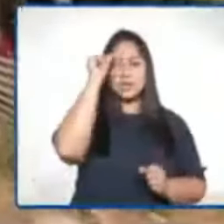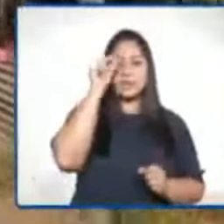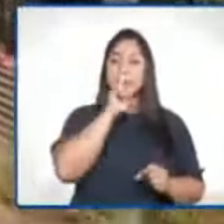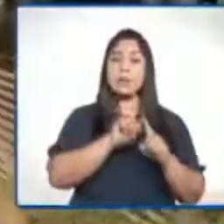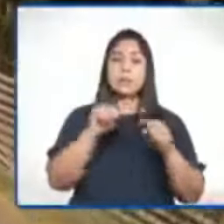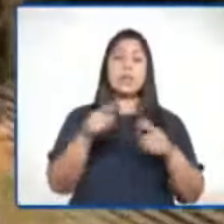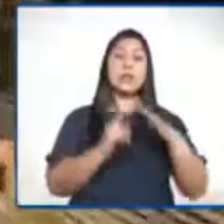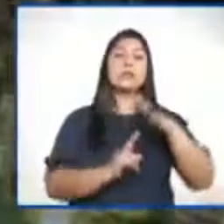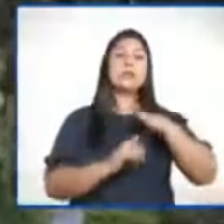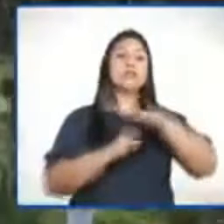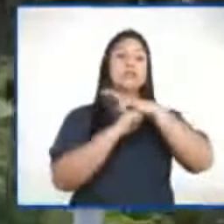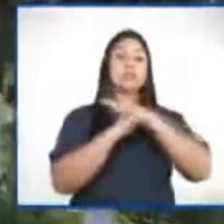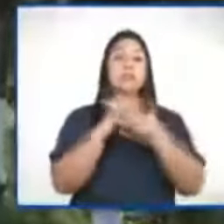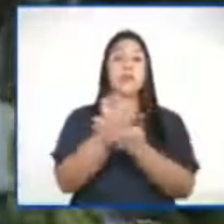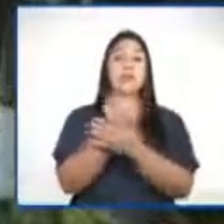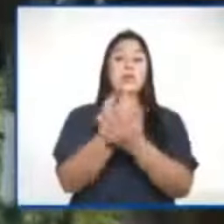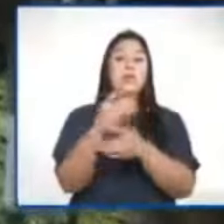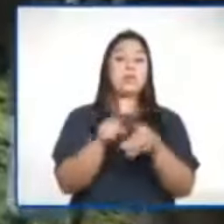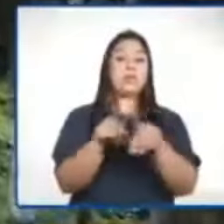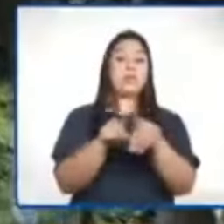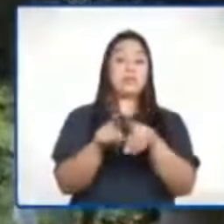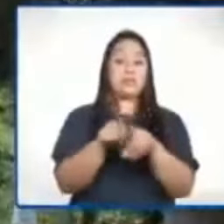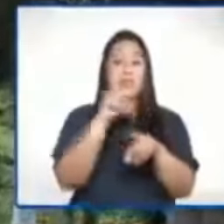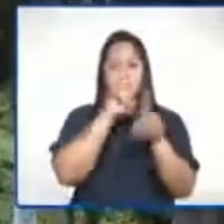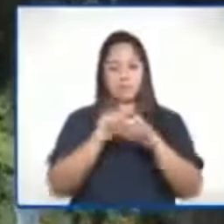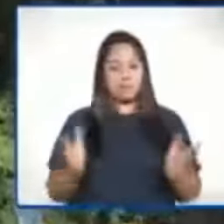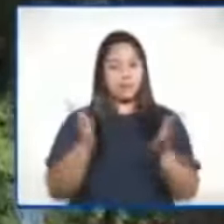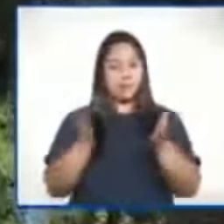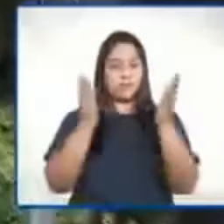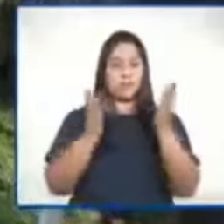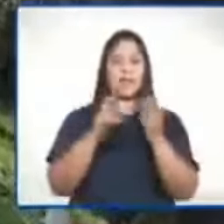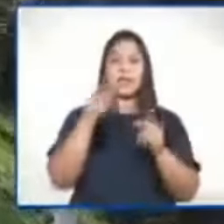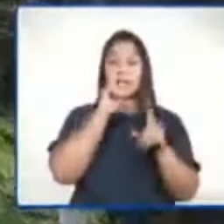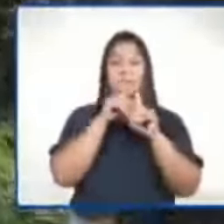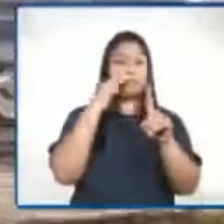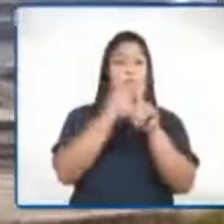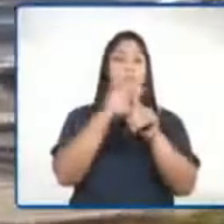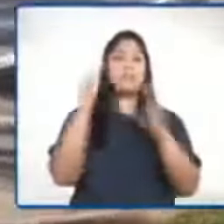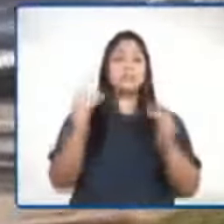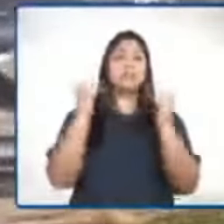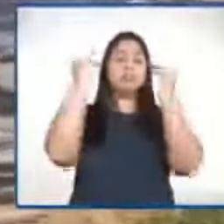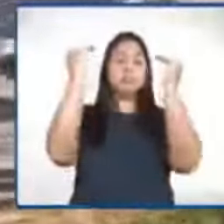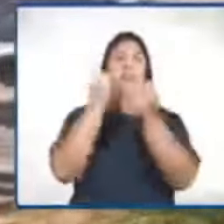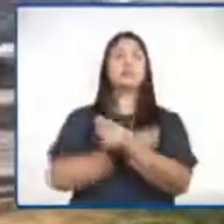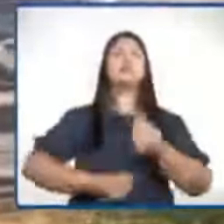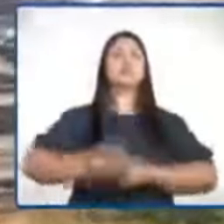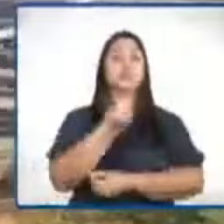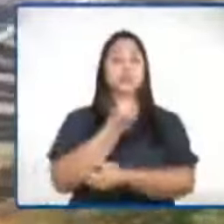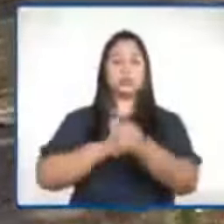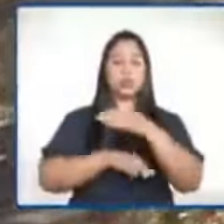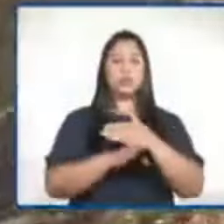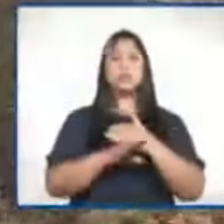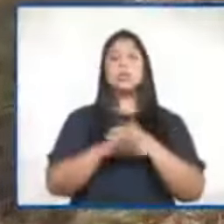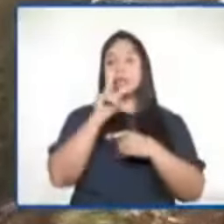el pilar de economía, competitividad y prosperidad, en la meta del crecimiento del Producto Interno Bruto